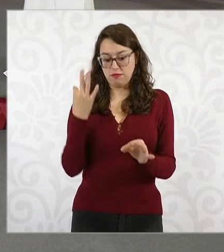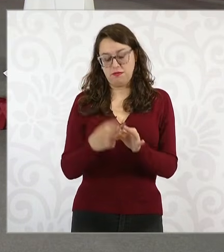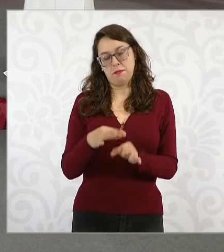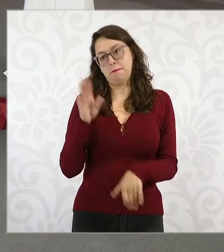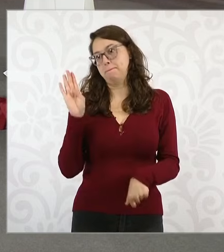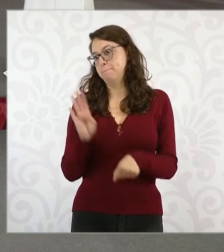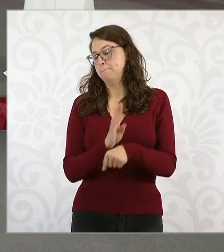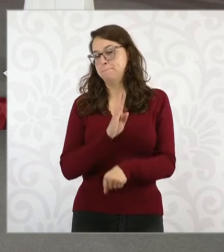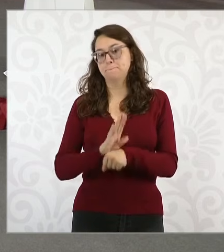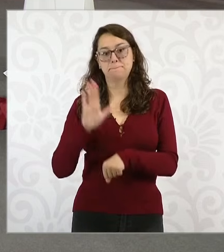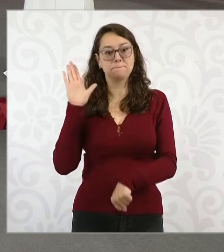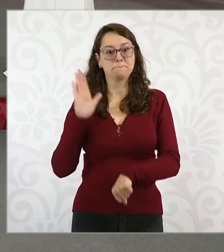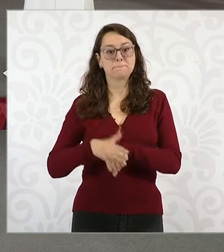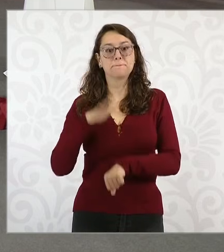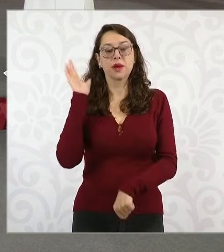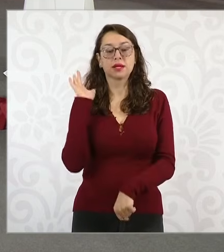favor.